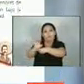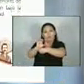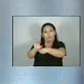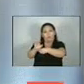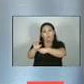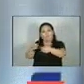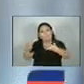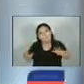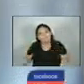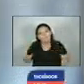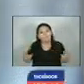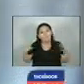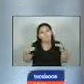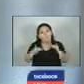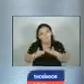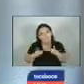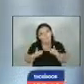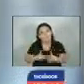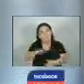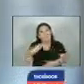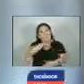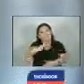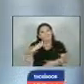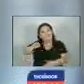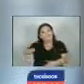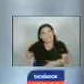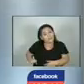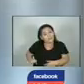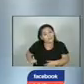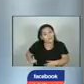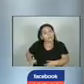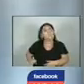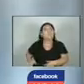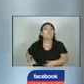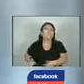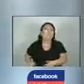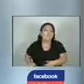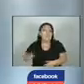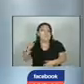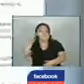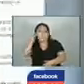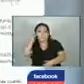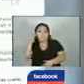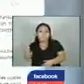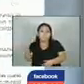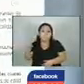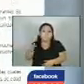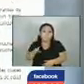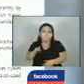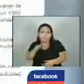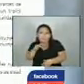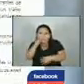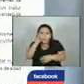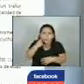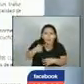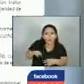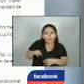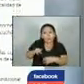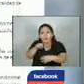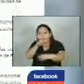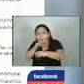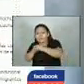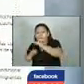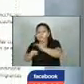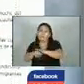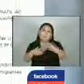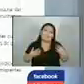también salvadoreños siguen emprendiendo este viaje siguen arriesgándose